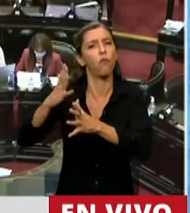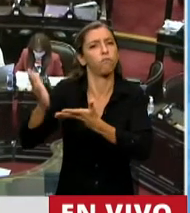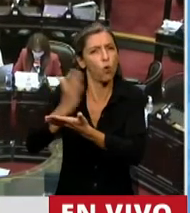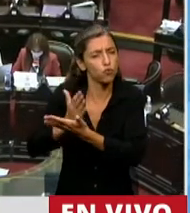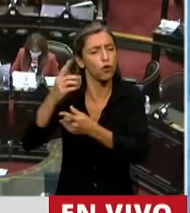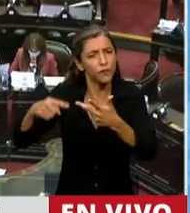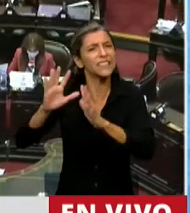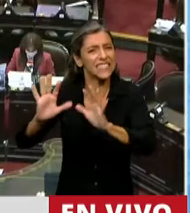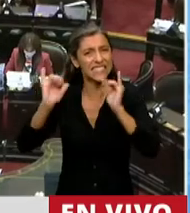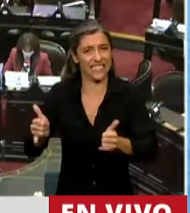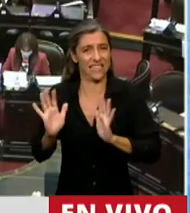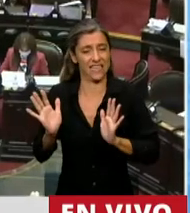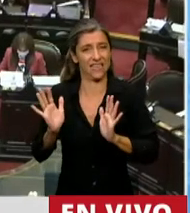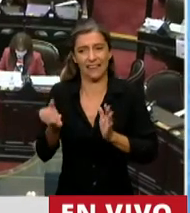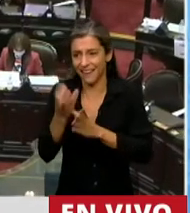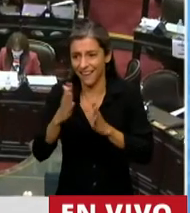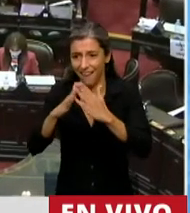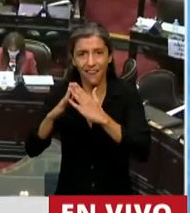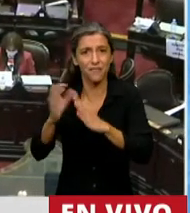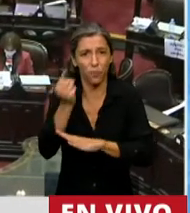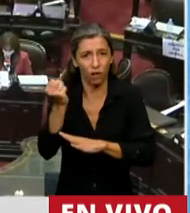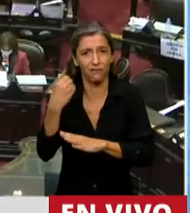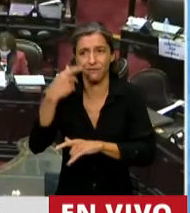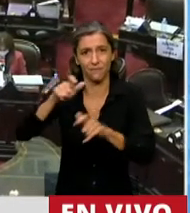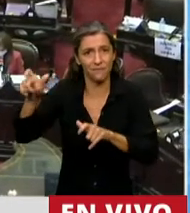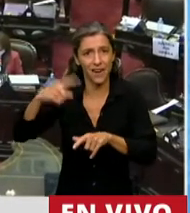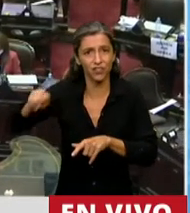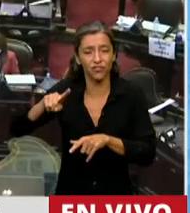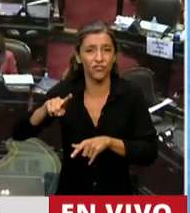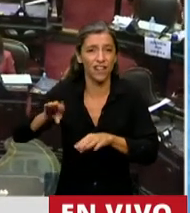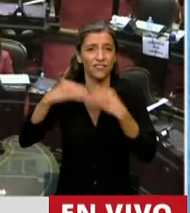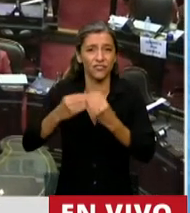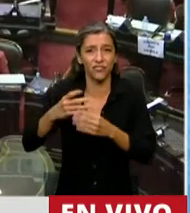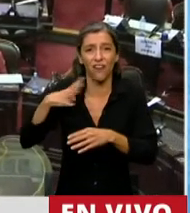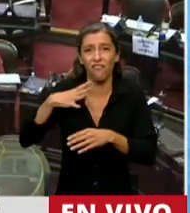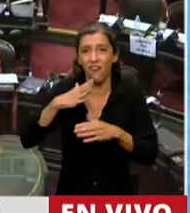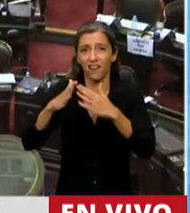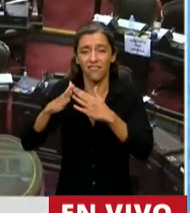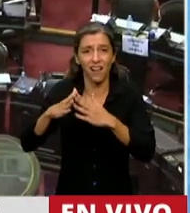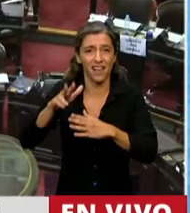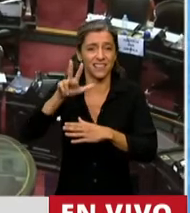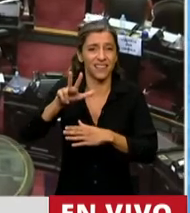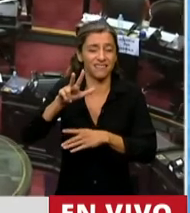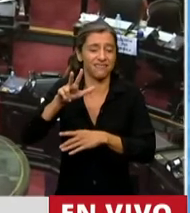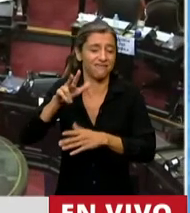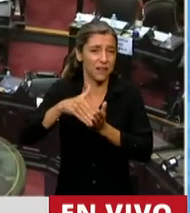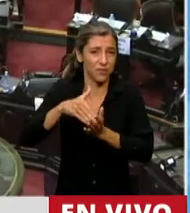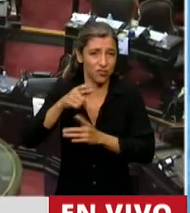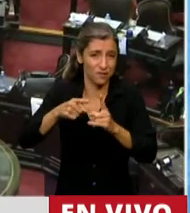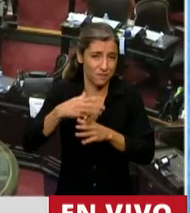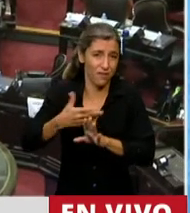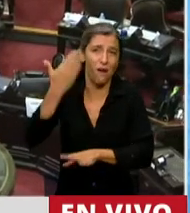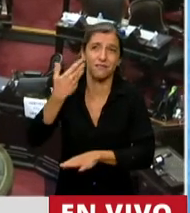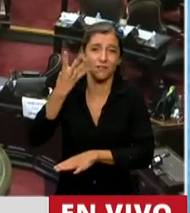efectivamente el déficit habitacional de 3,5 millones de viviendas que hay en nuestro país, con todos los gobiernos de hace